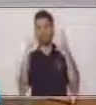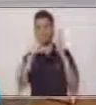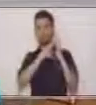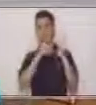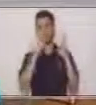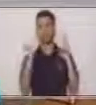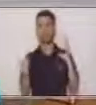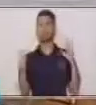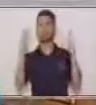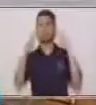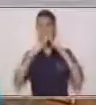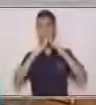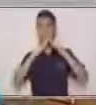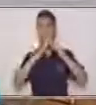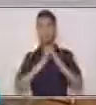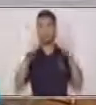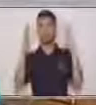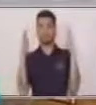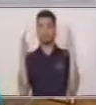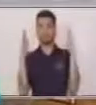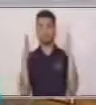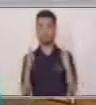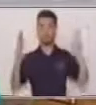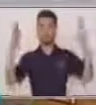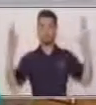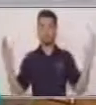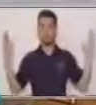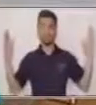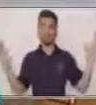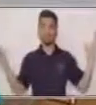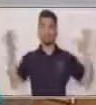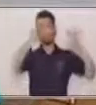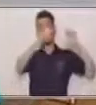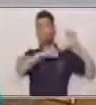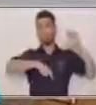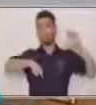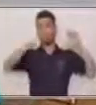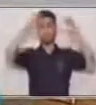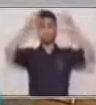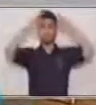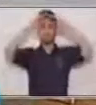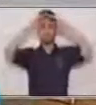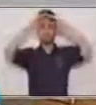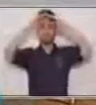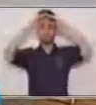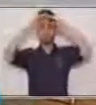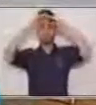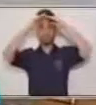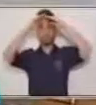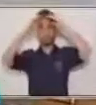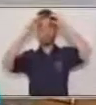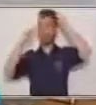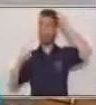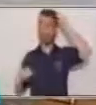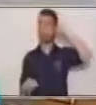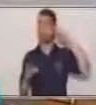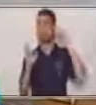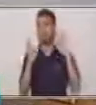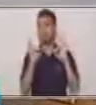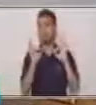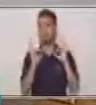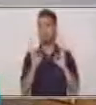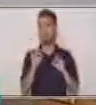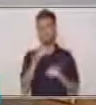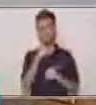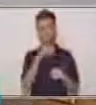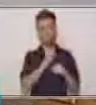figuras geométricas, triángulo, cuadrado, rectángulo, círculo. Muy bien, sé que lo